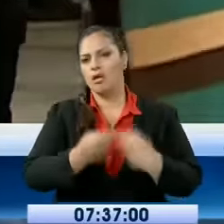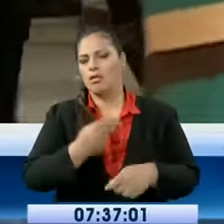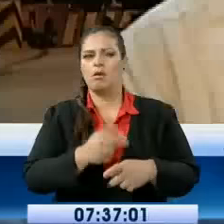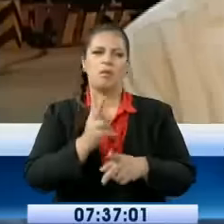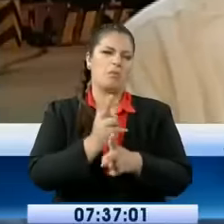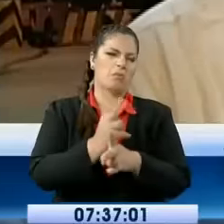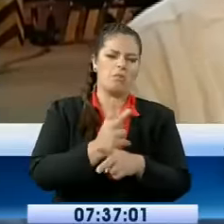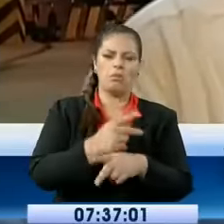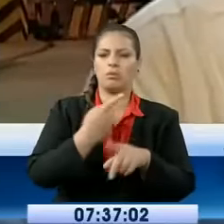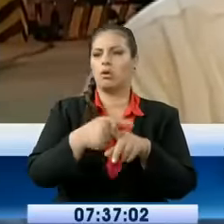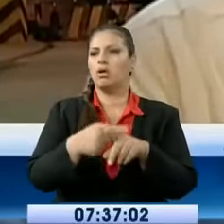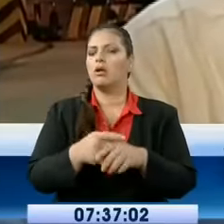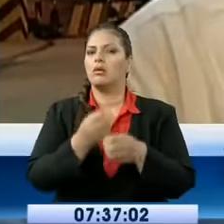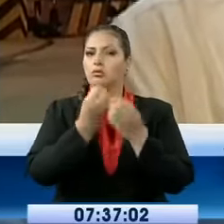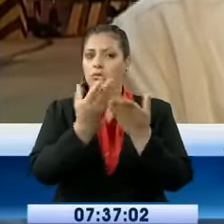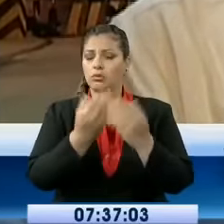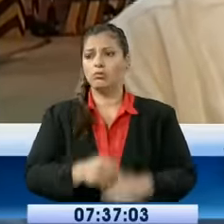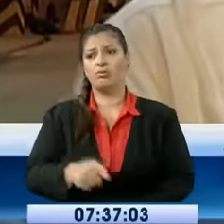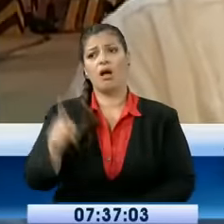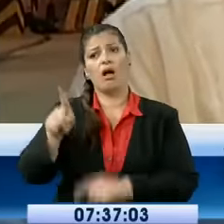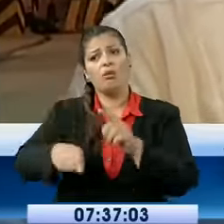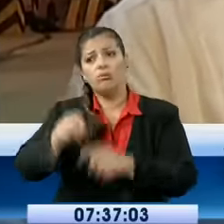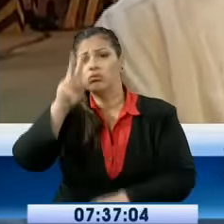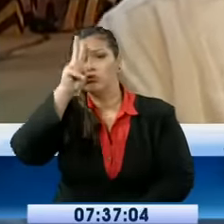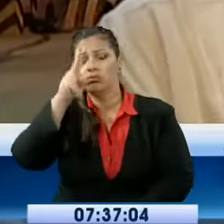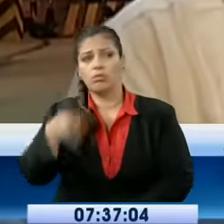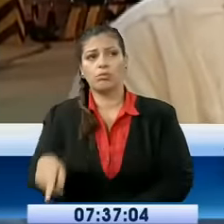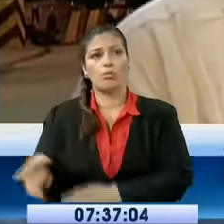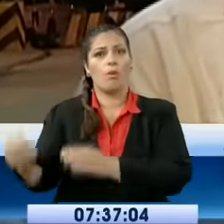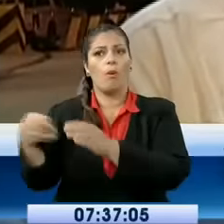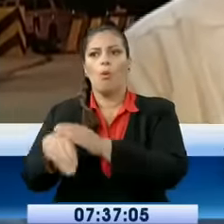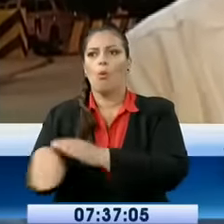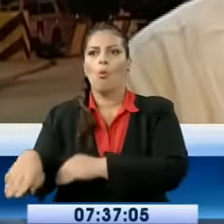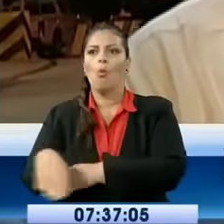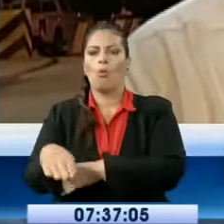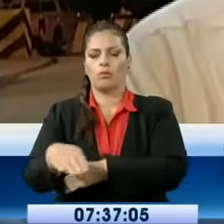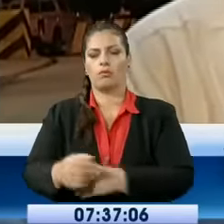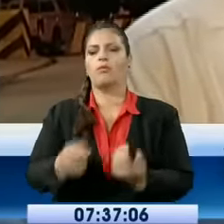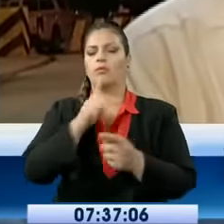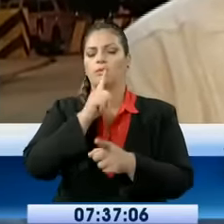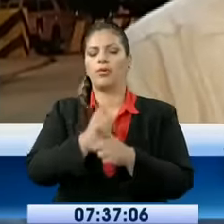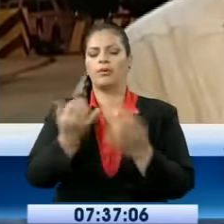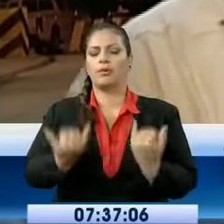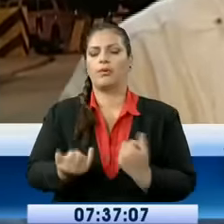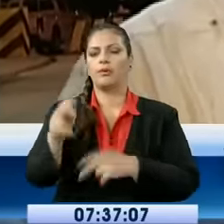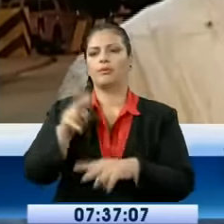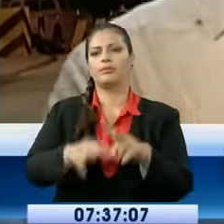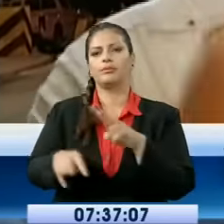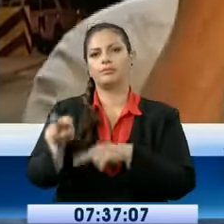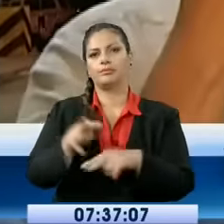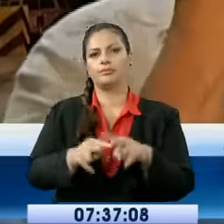ellos, nosotros estamos trabajando de manera interinstitucional para erradicar esta problemática.